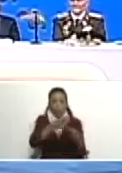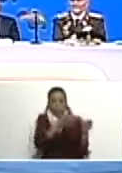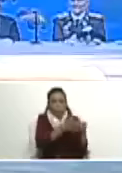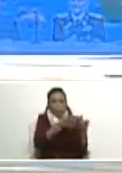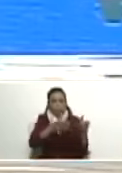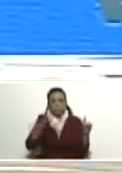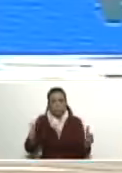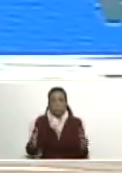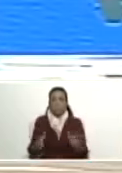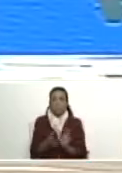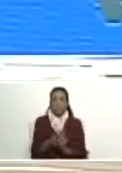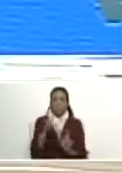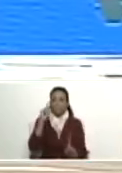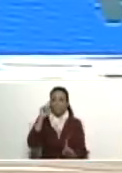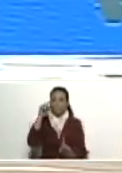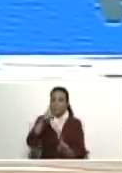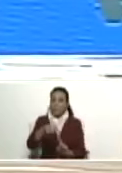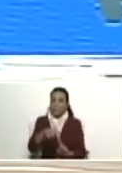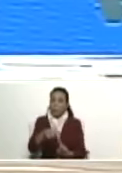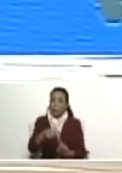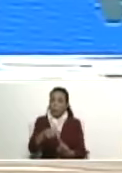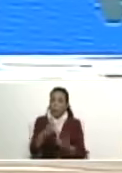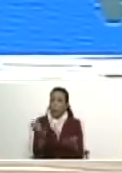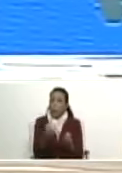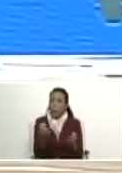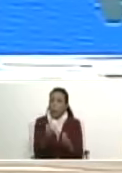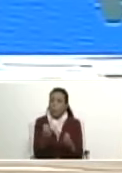para la búsqueda